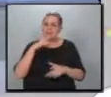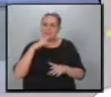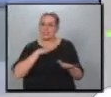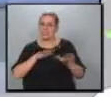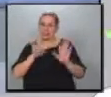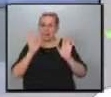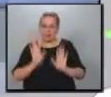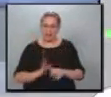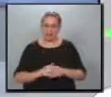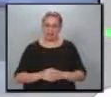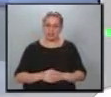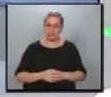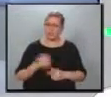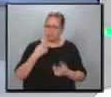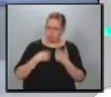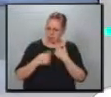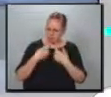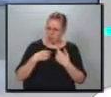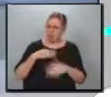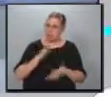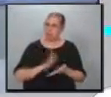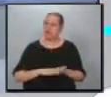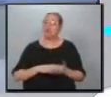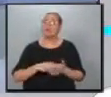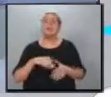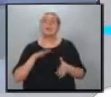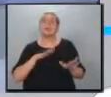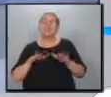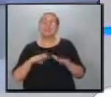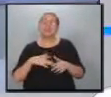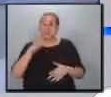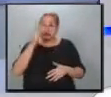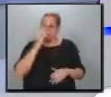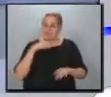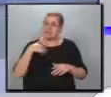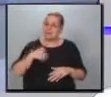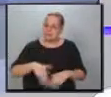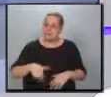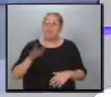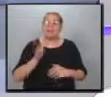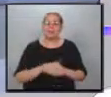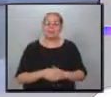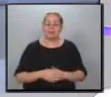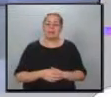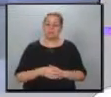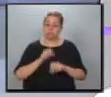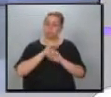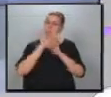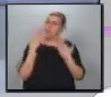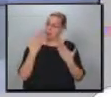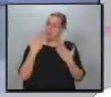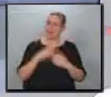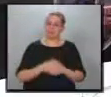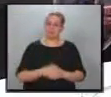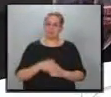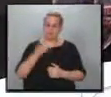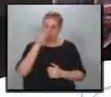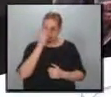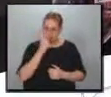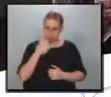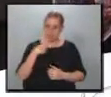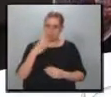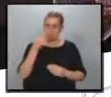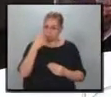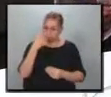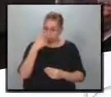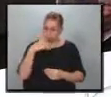esperado, además? Porque me preguntan mucho. Tiene muy buena repercusión. Es un fin de semana, ¿no? O sea, que da lugar a que de repente, como son días que más se consume,